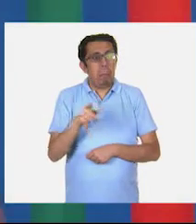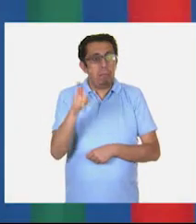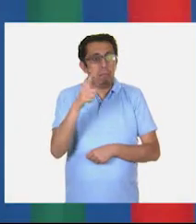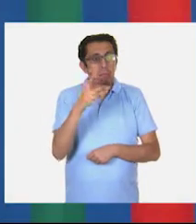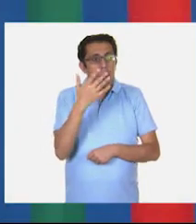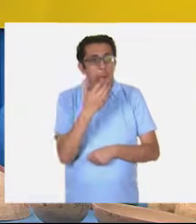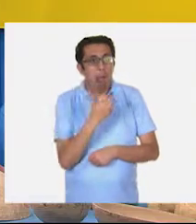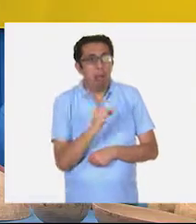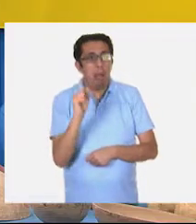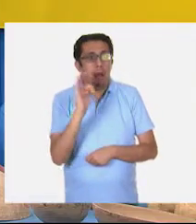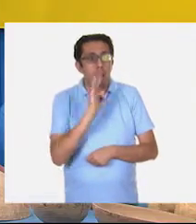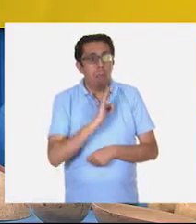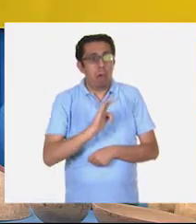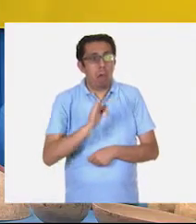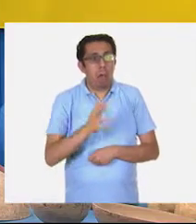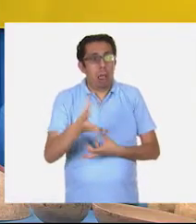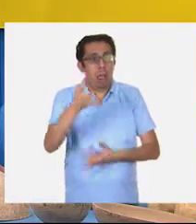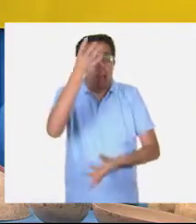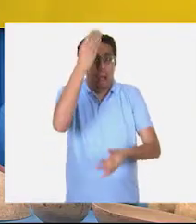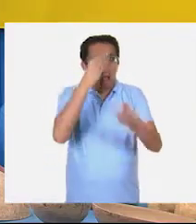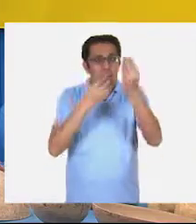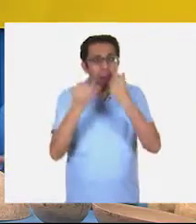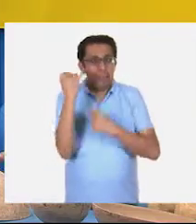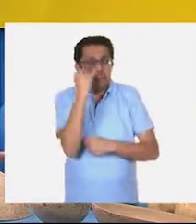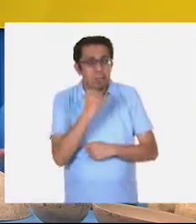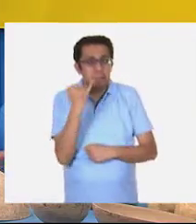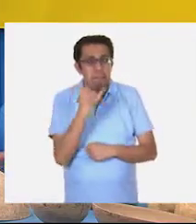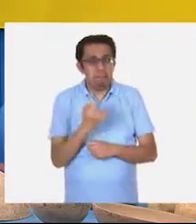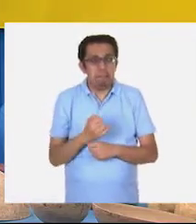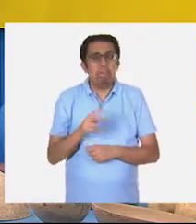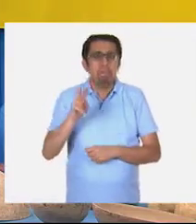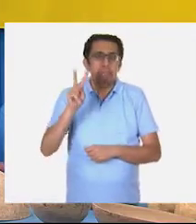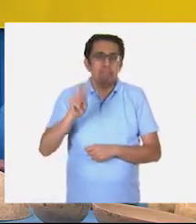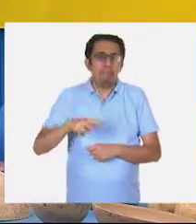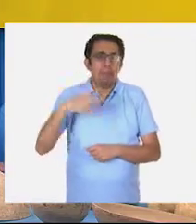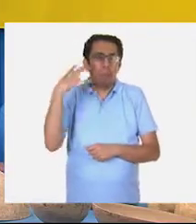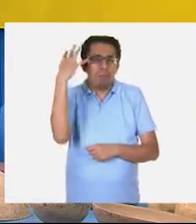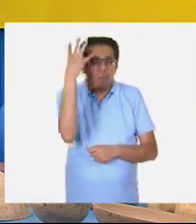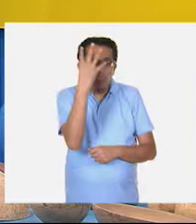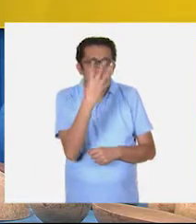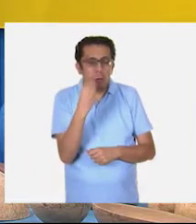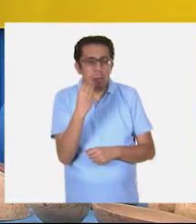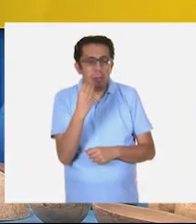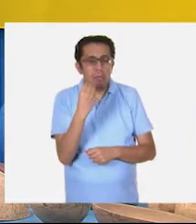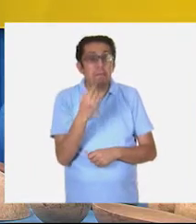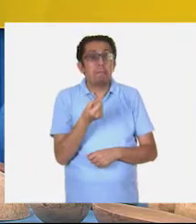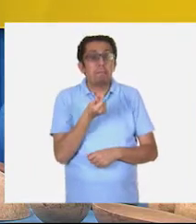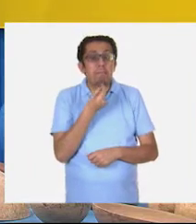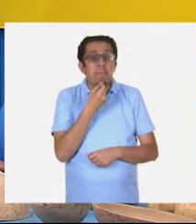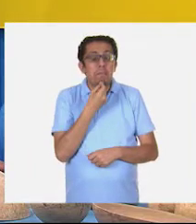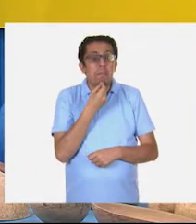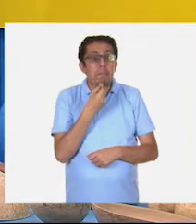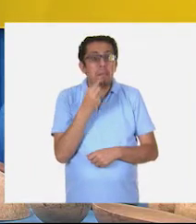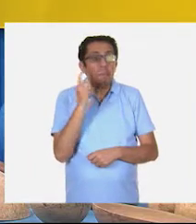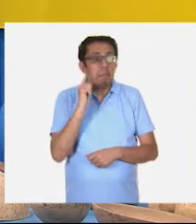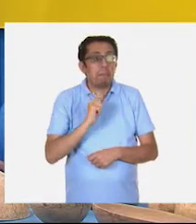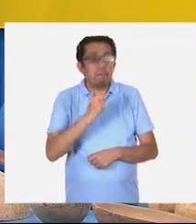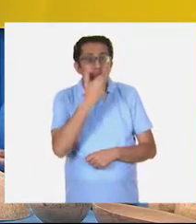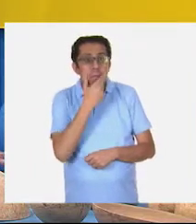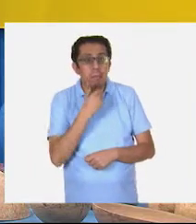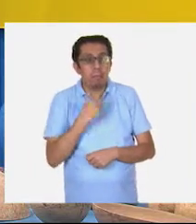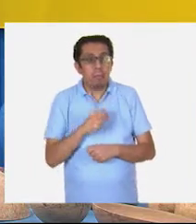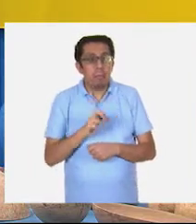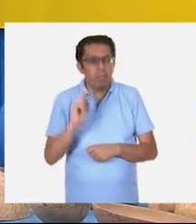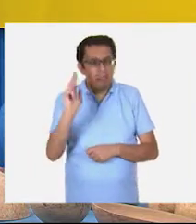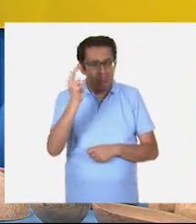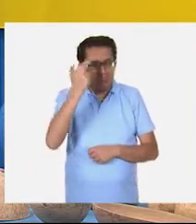tantas lenguas? Pues, Joaquín, esto es muy bonito, ¿no? Niñas y niños, ¿recuerdan